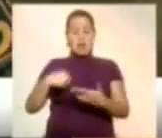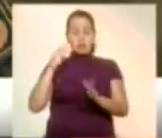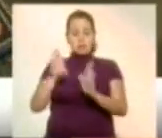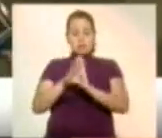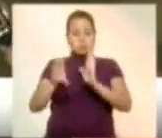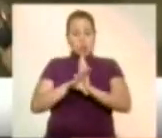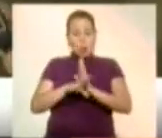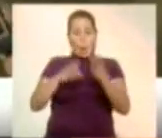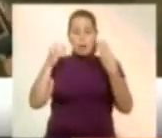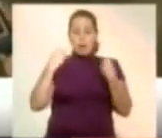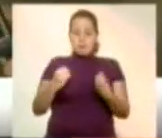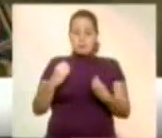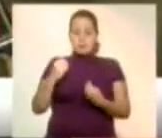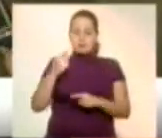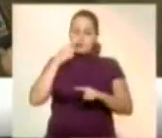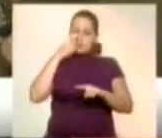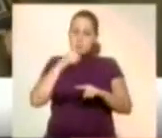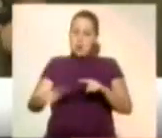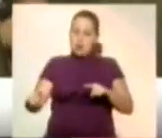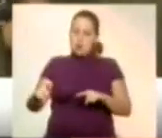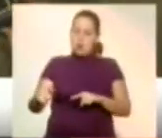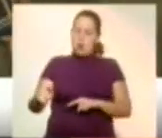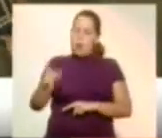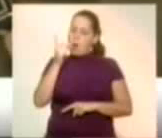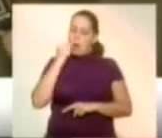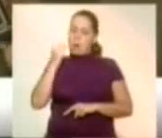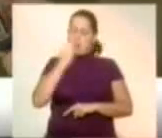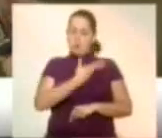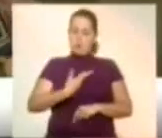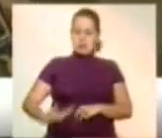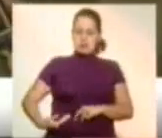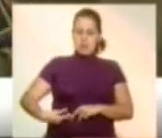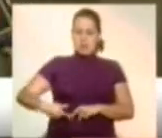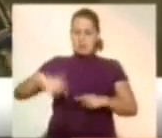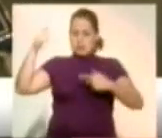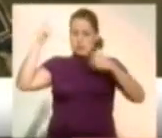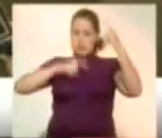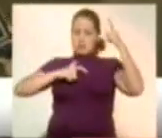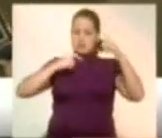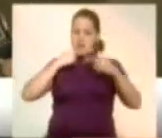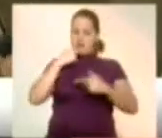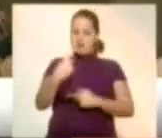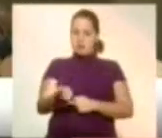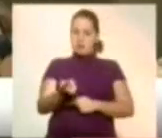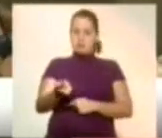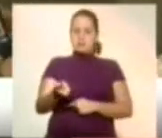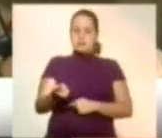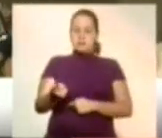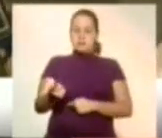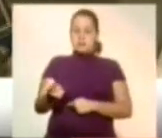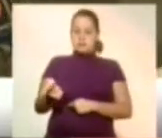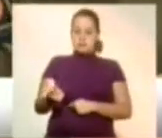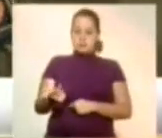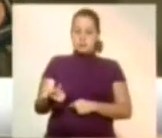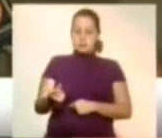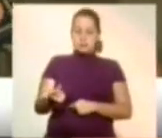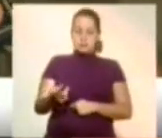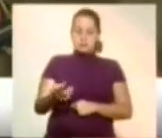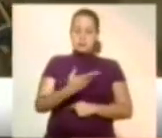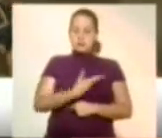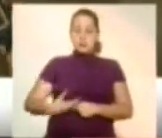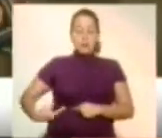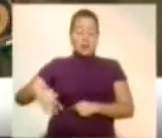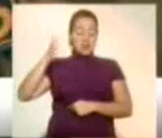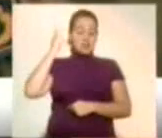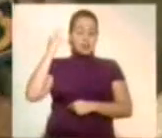cautelar. Y en un caso donde el ciudadano presidente de la República, la ciudadana presidente